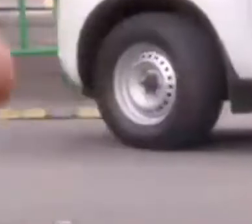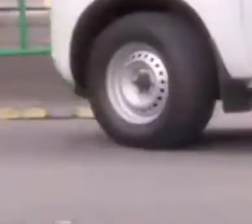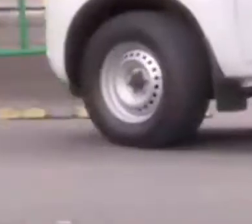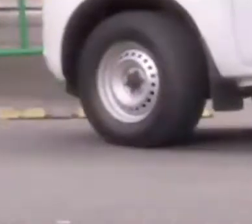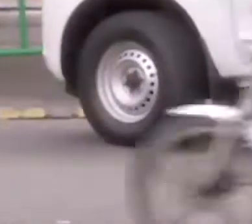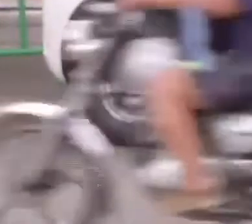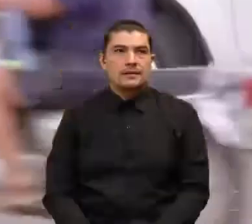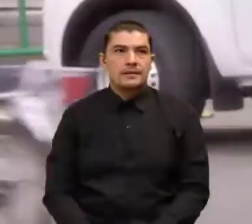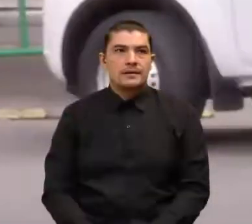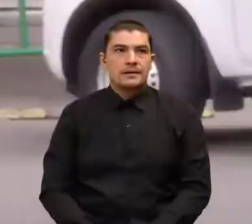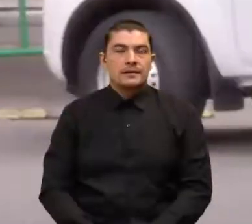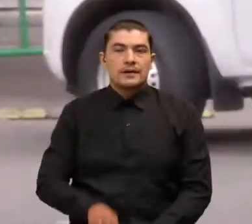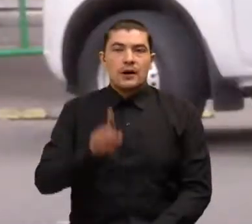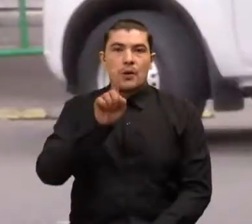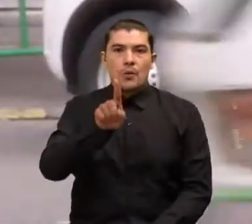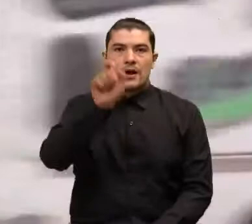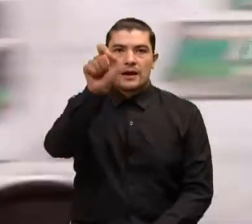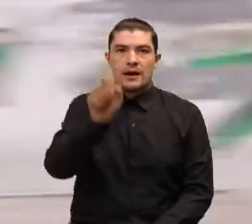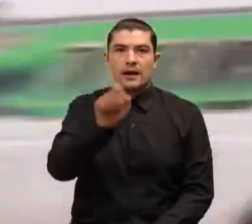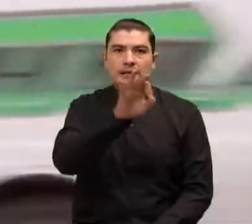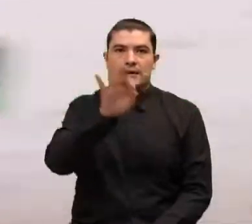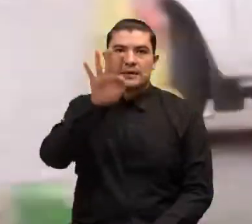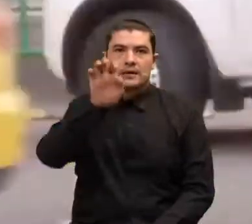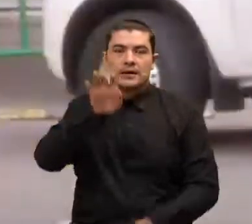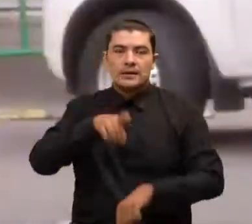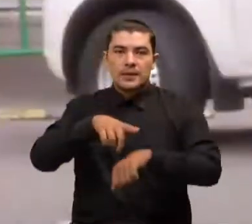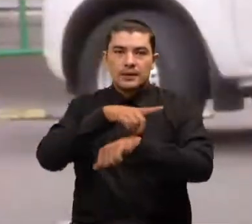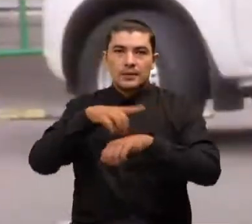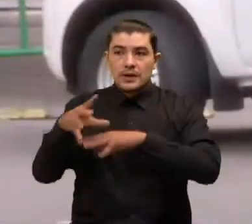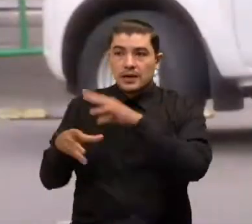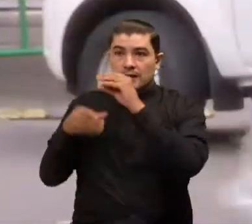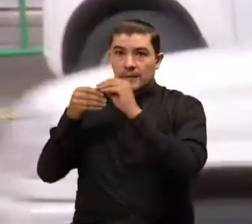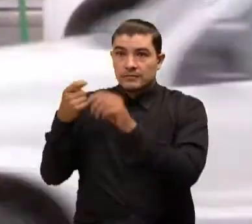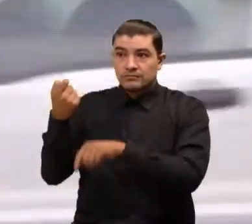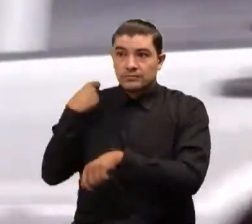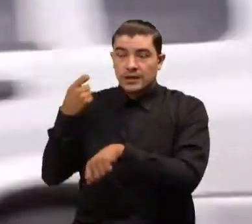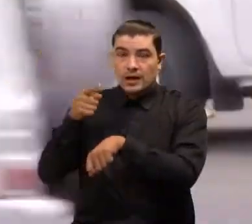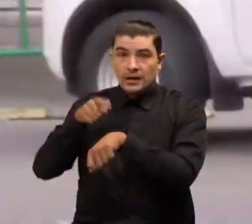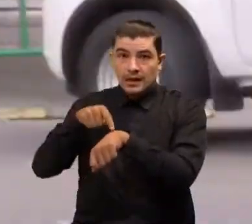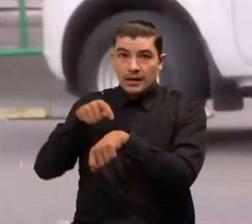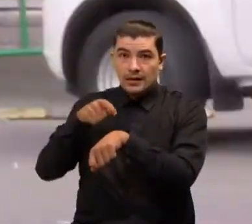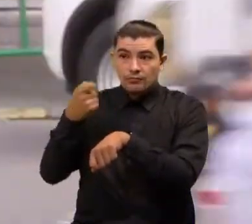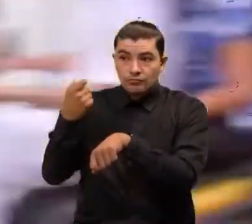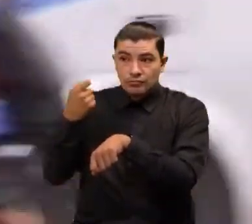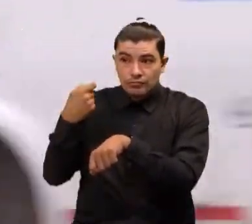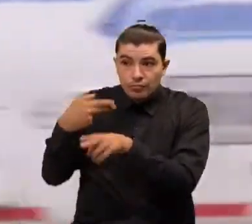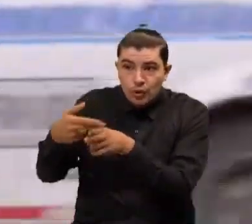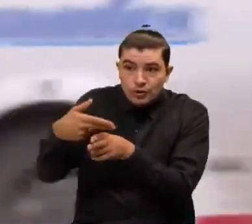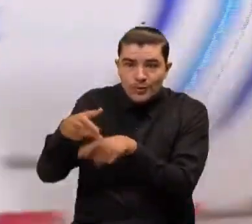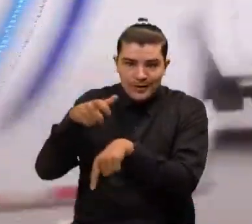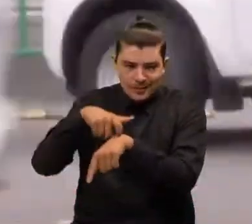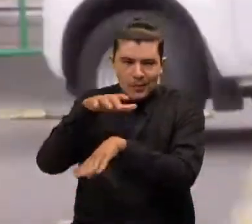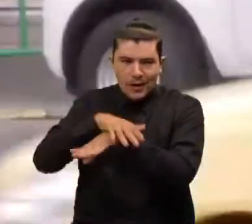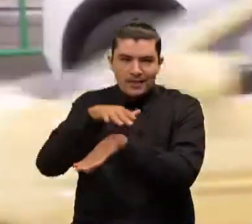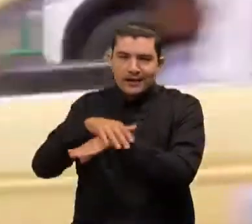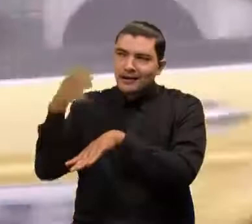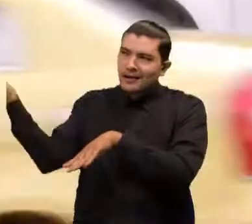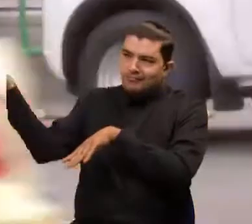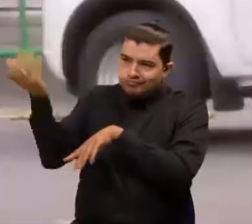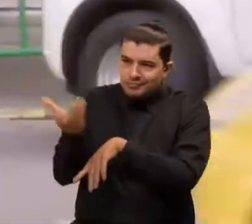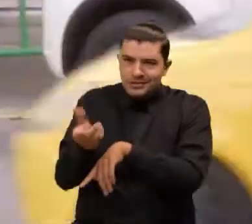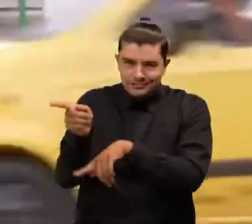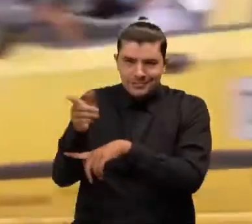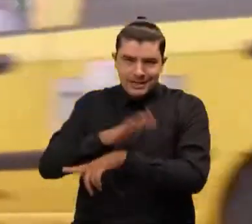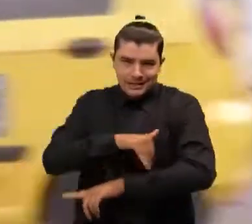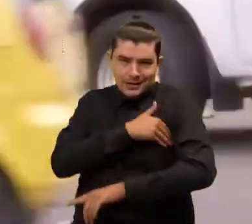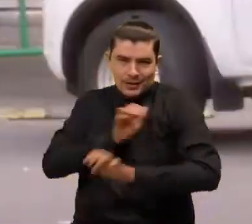Una de la tarde, 39 minutos. Pues mire, se espera que también aquí a las horas de la tarde arribe toda la cúpula militar a mis espaldas y se reúna junto con las